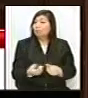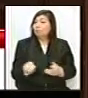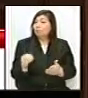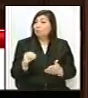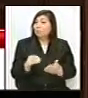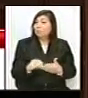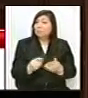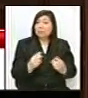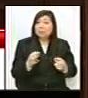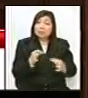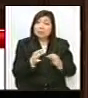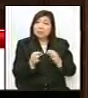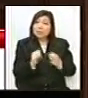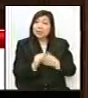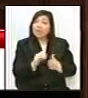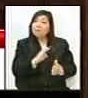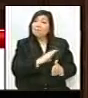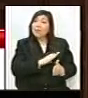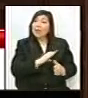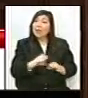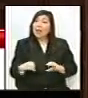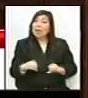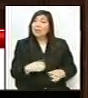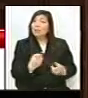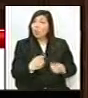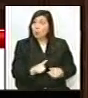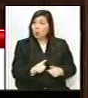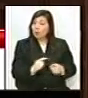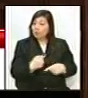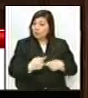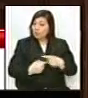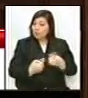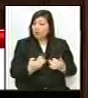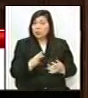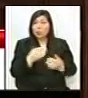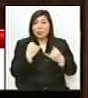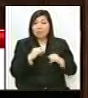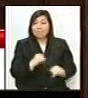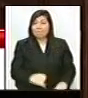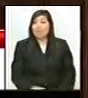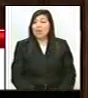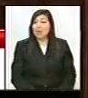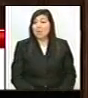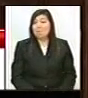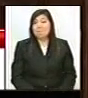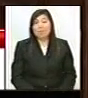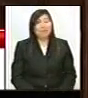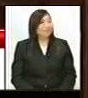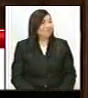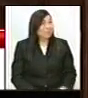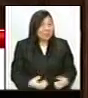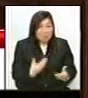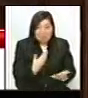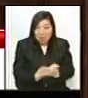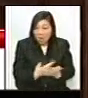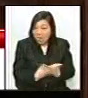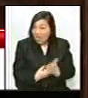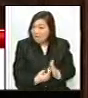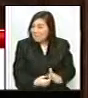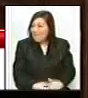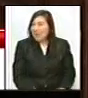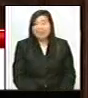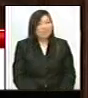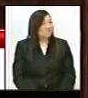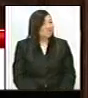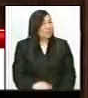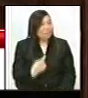la interpretación que la fiscal hace cuando traspasa esto a su informe. ¿Eso es un medio de prueba?